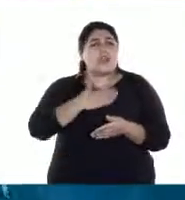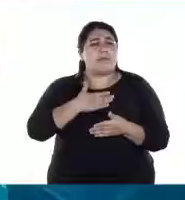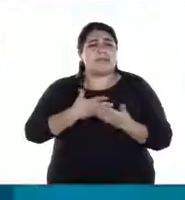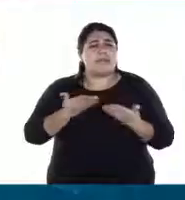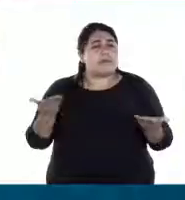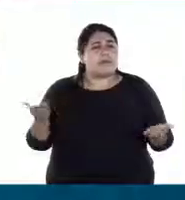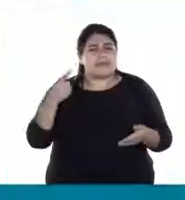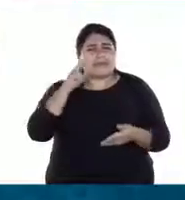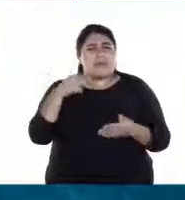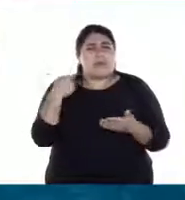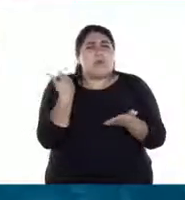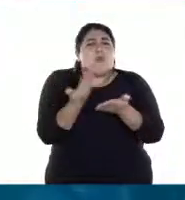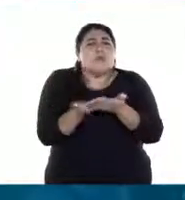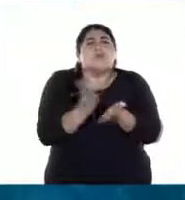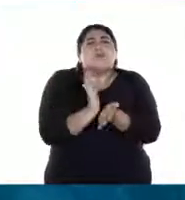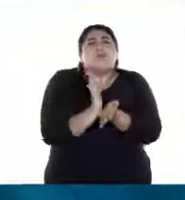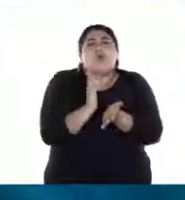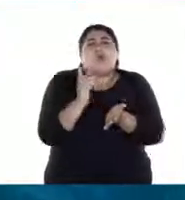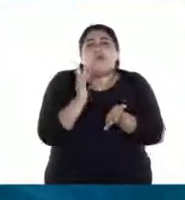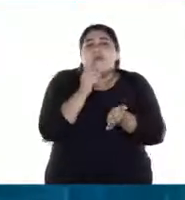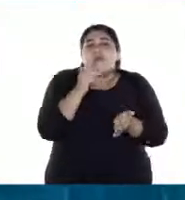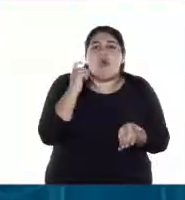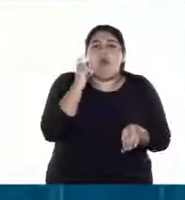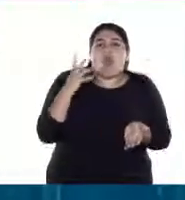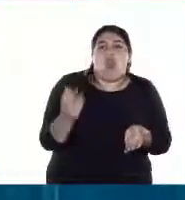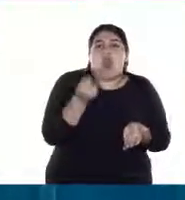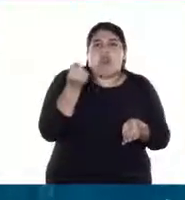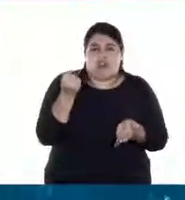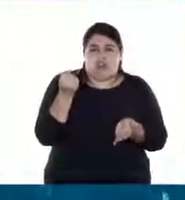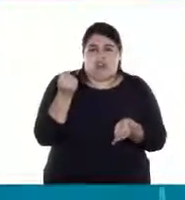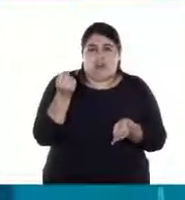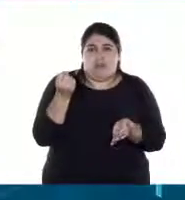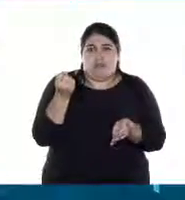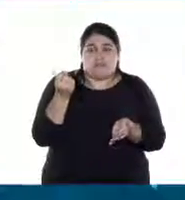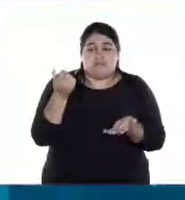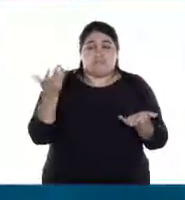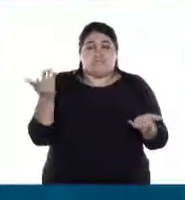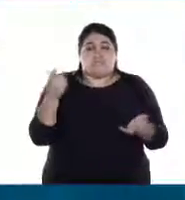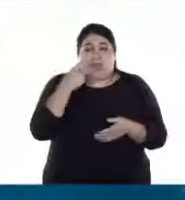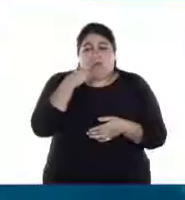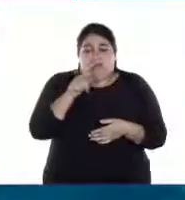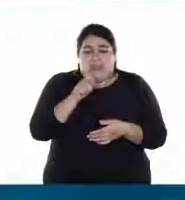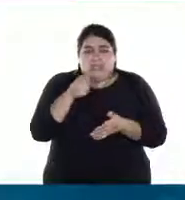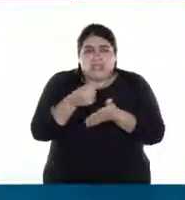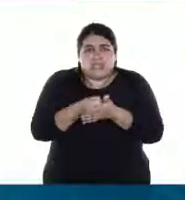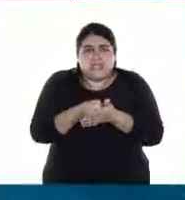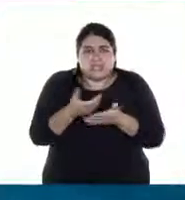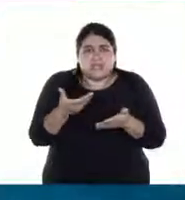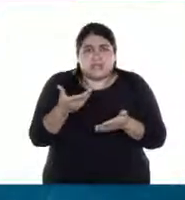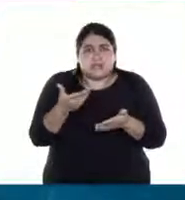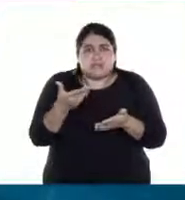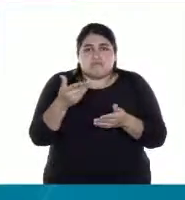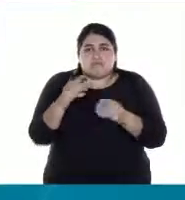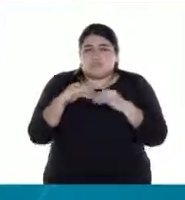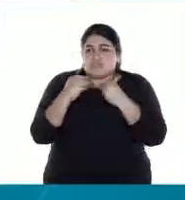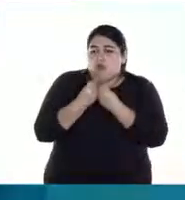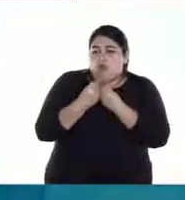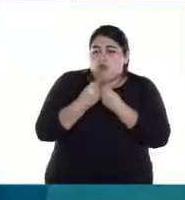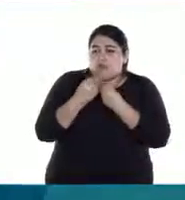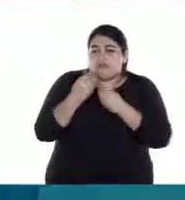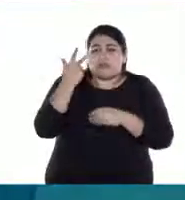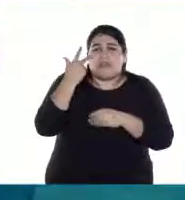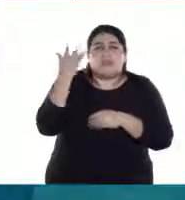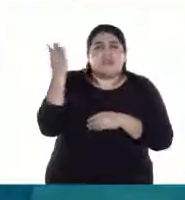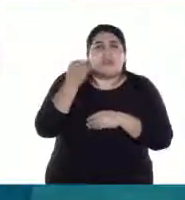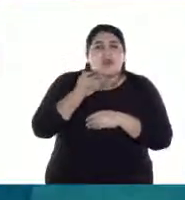presenta esto como un logro que recién hacia fin de mes ingrese apenas el 18% de lo acordado, es